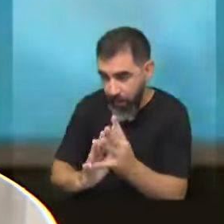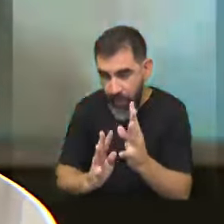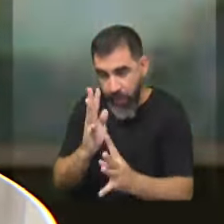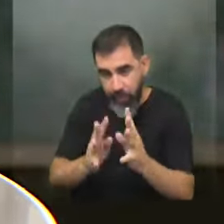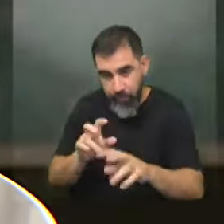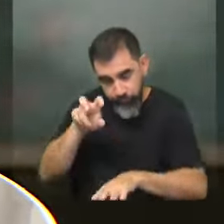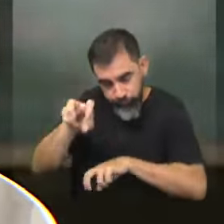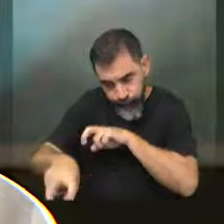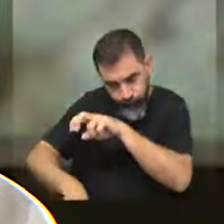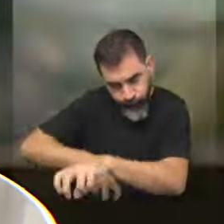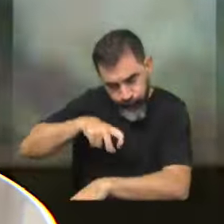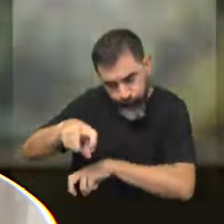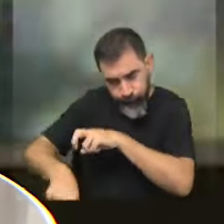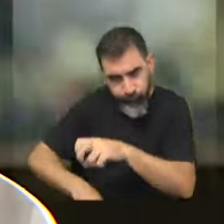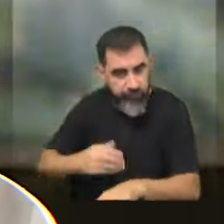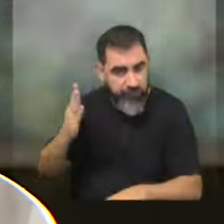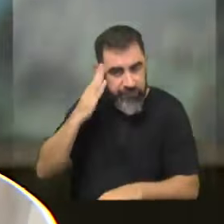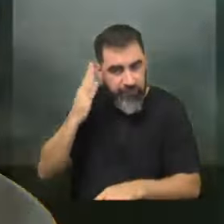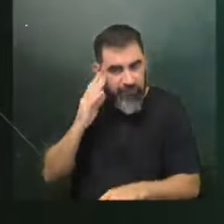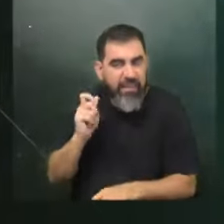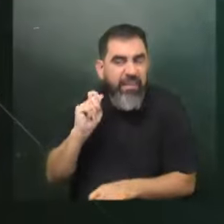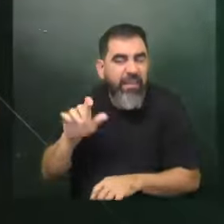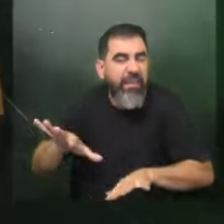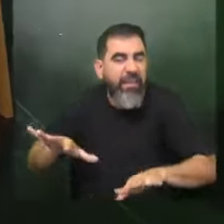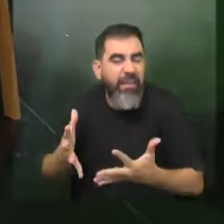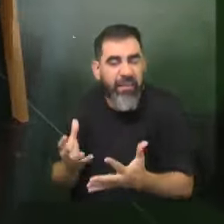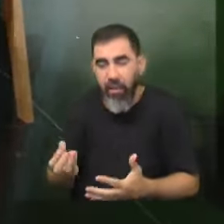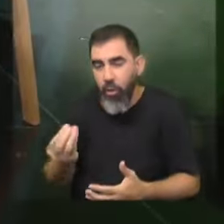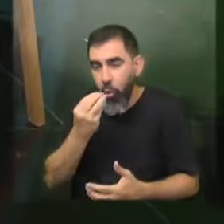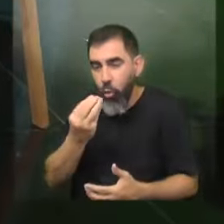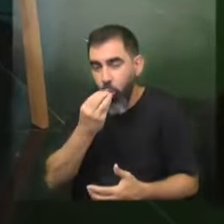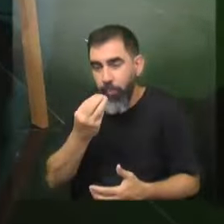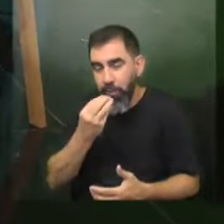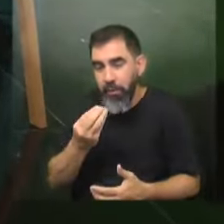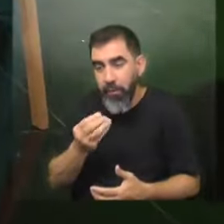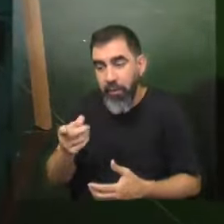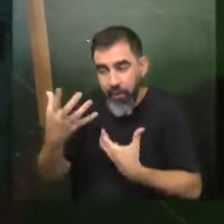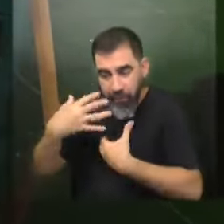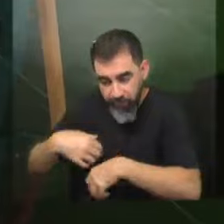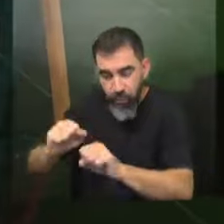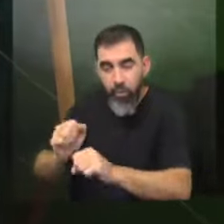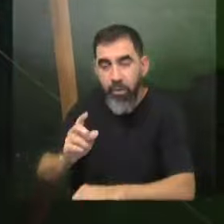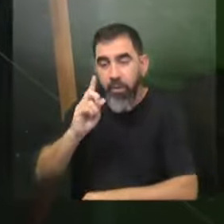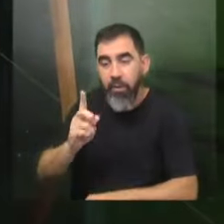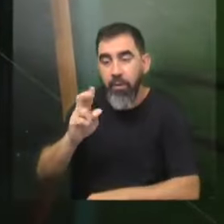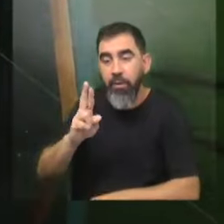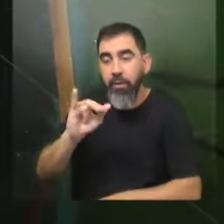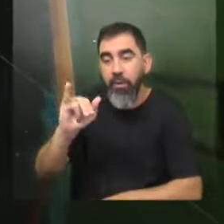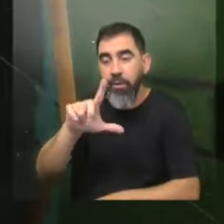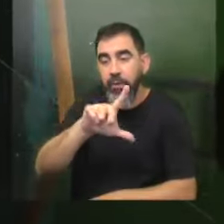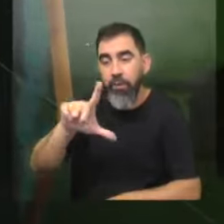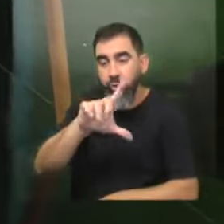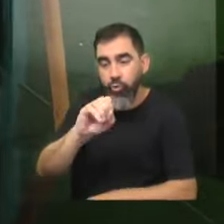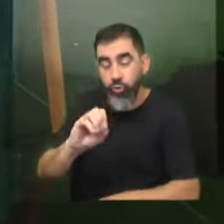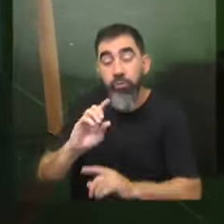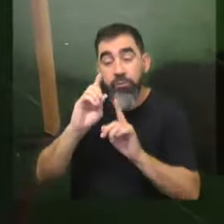a excavar para saber quién era el que le estaba comiendo, ¿no? Entonces ahí descubrió que era un grillo. Y a su